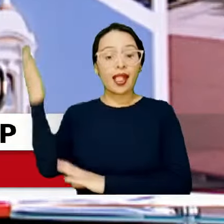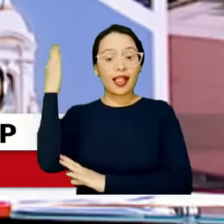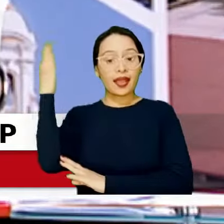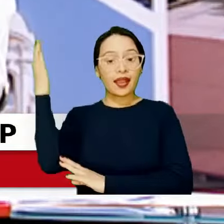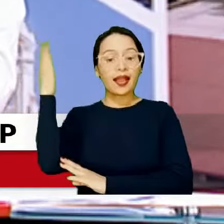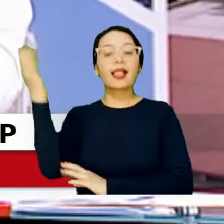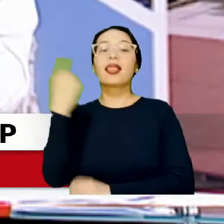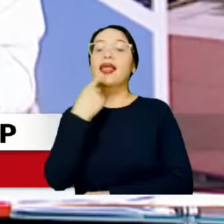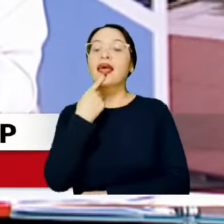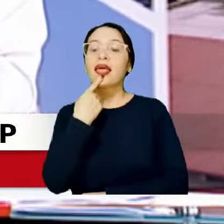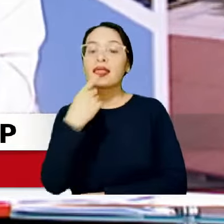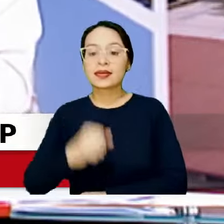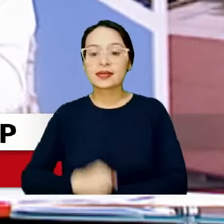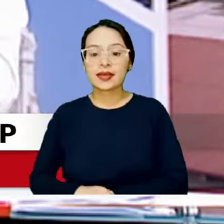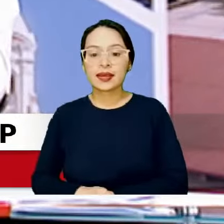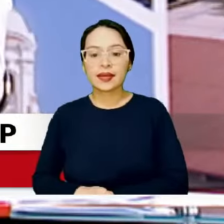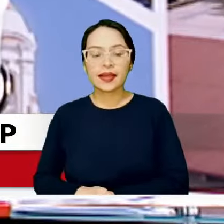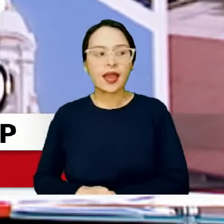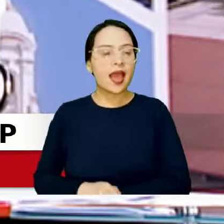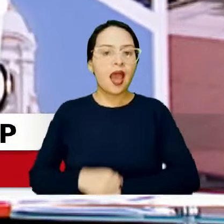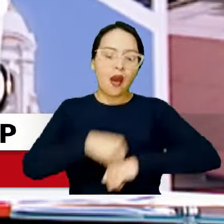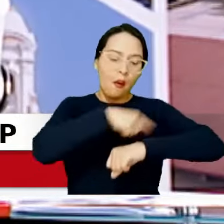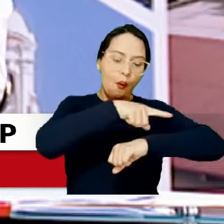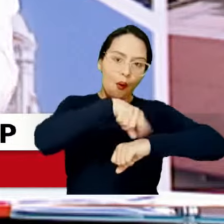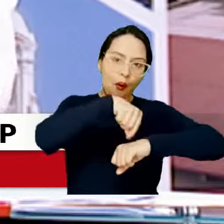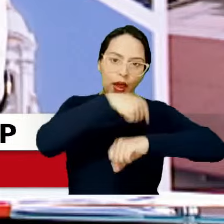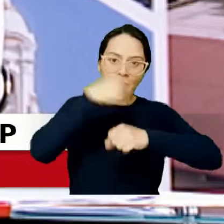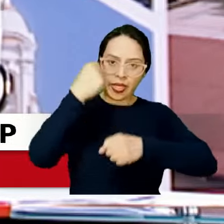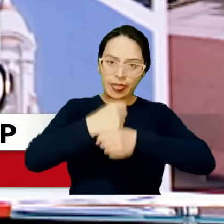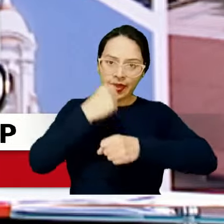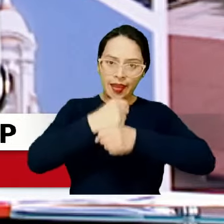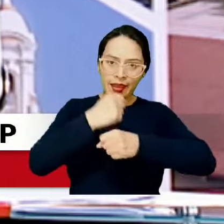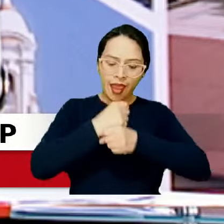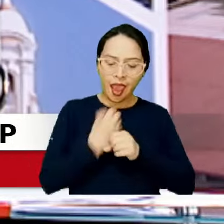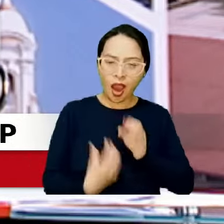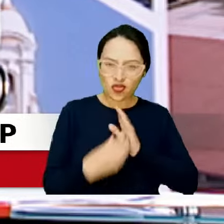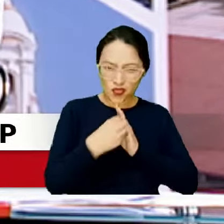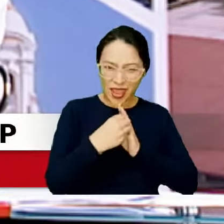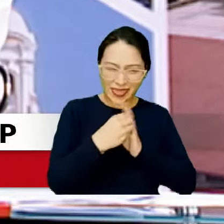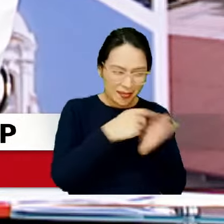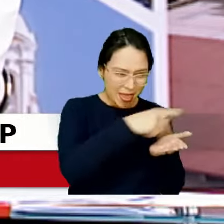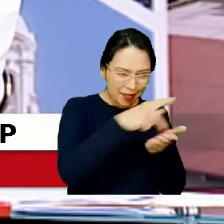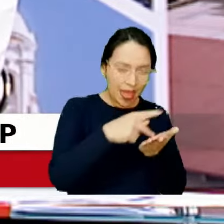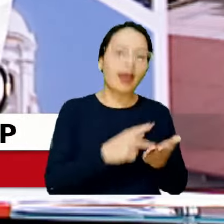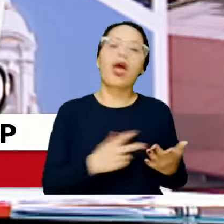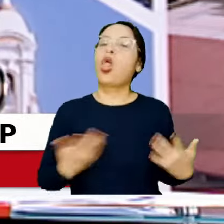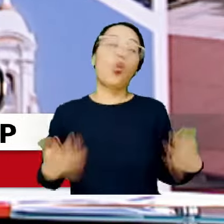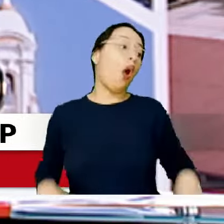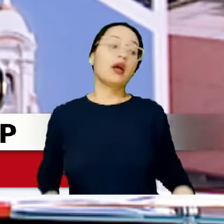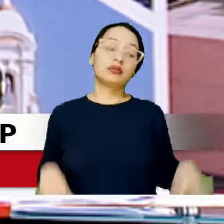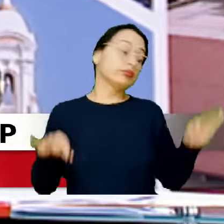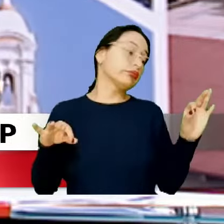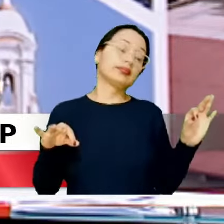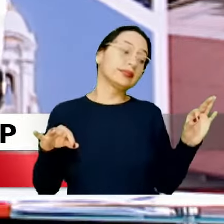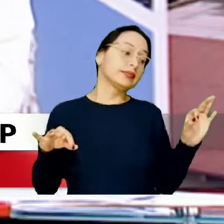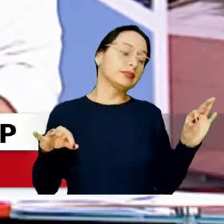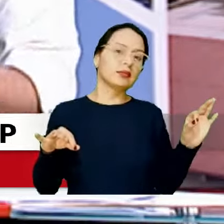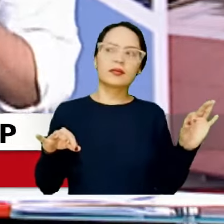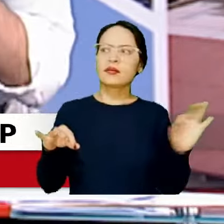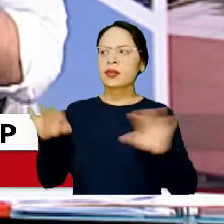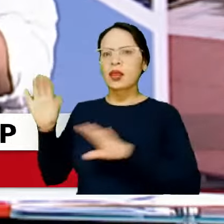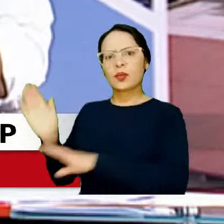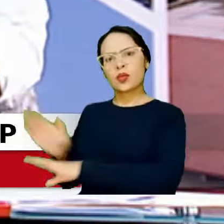tiene para pagar las horas extras para los funcionarios de la municipalidad y tiene para gastar en todo esto de forma directa. Se acaba de comprar un